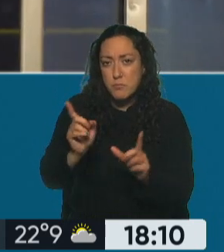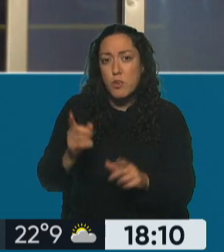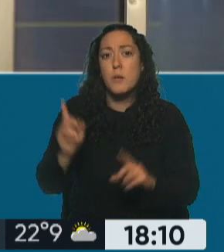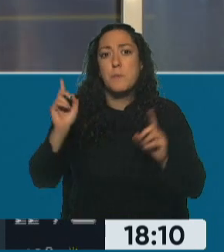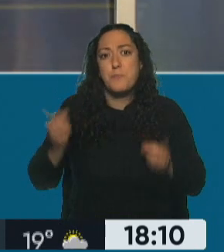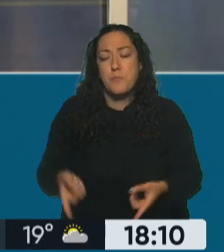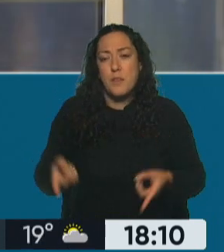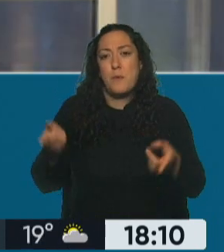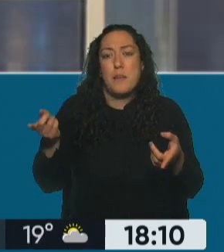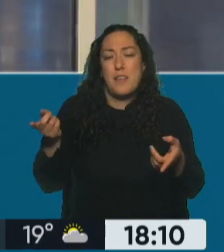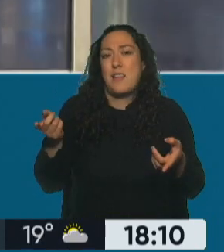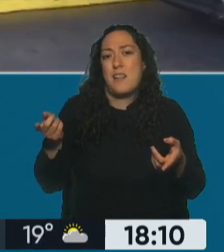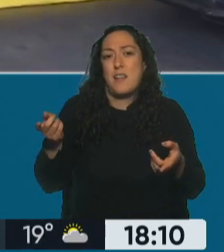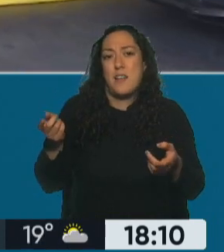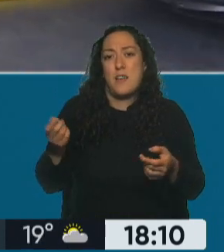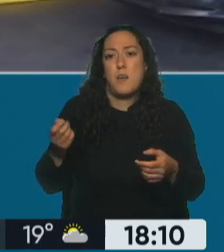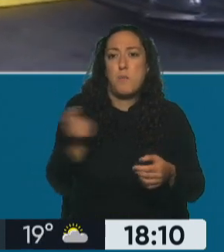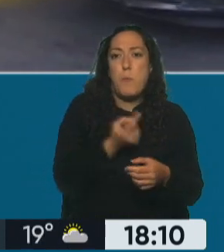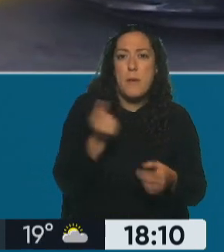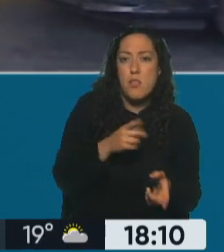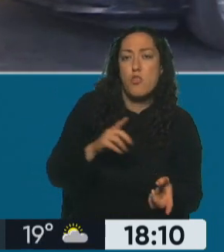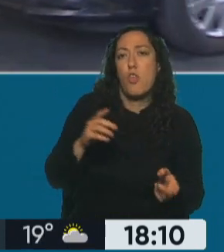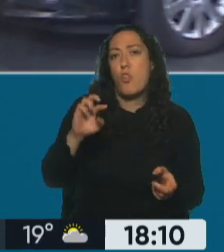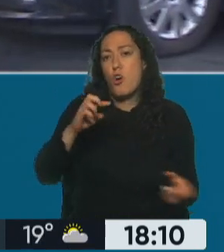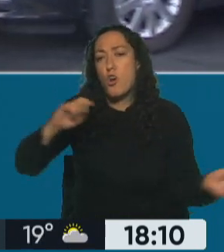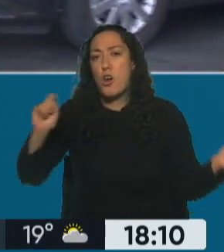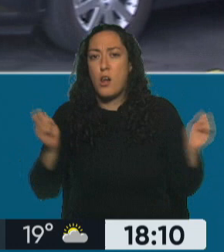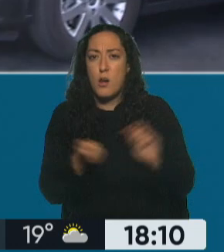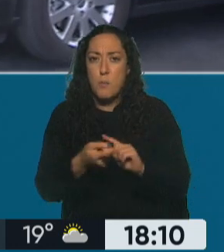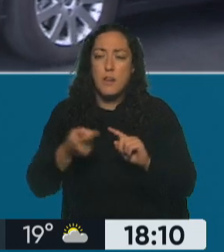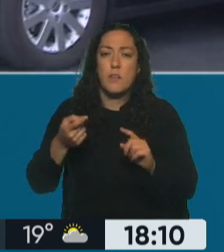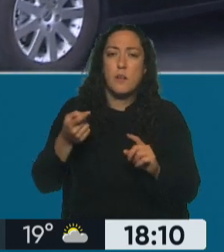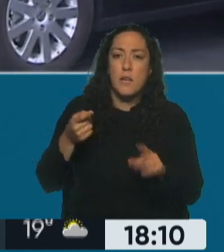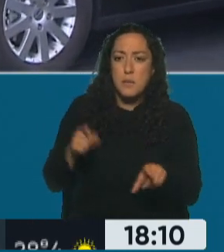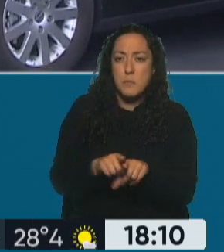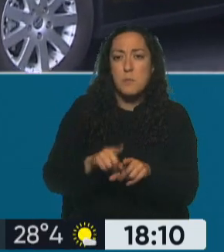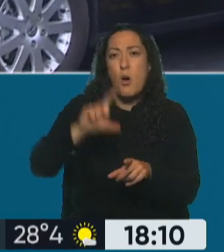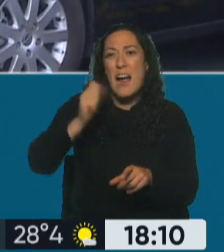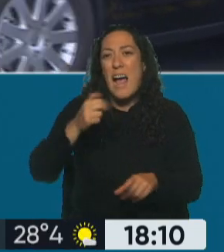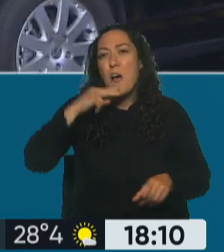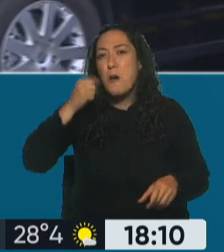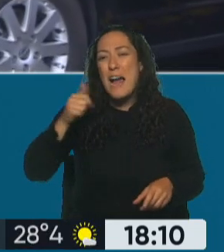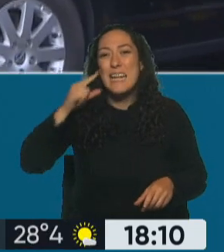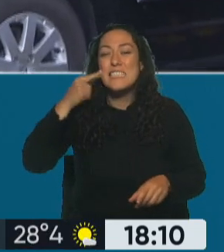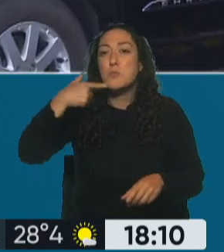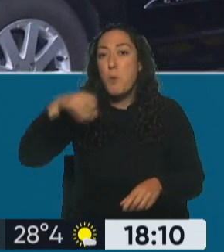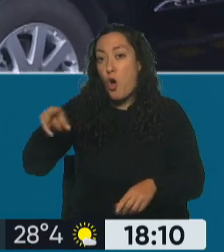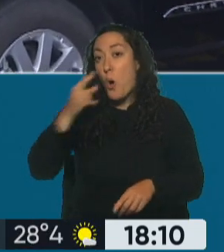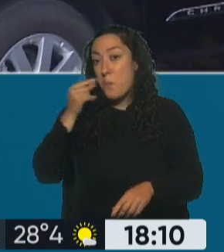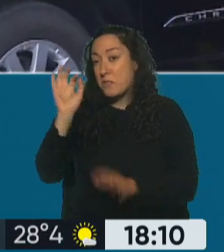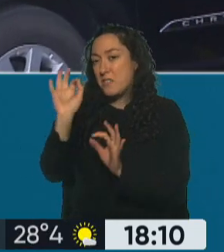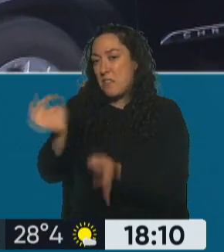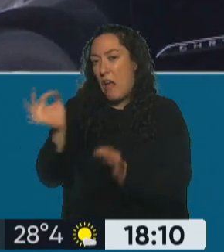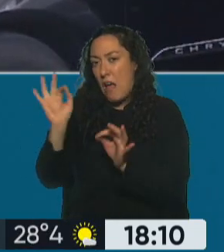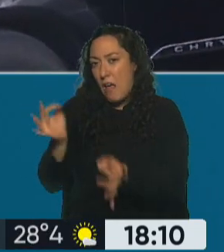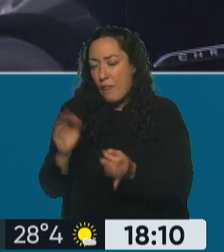la criatura durante la convertibilidad y lo que todos conocemos como el cabalismo. Sí, tal cual. Lo que está